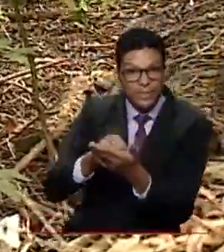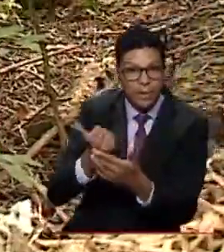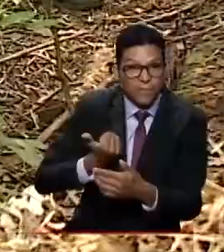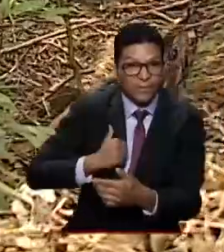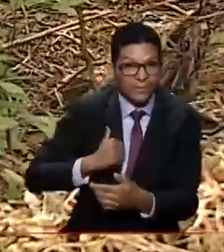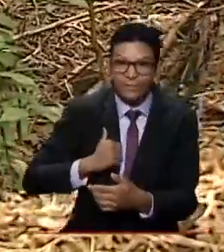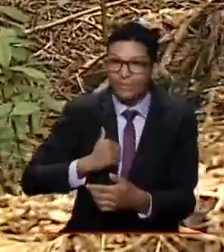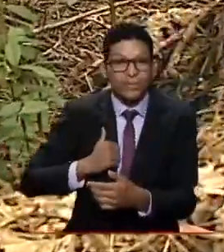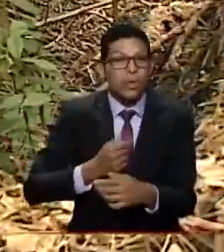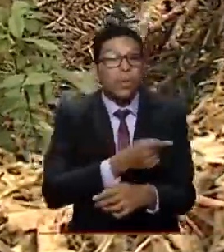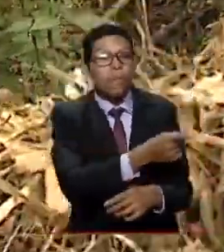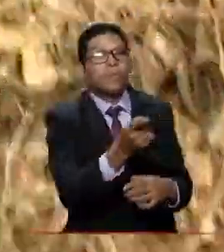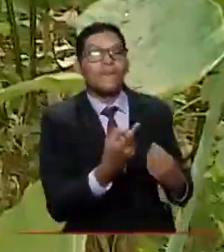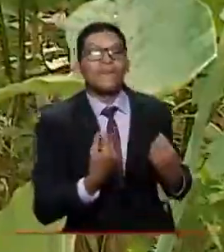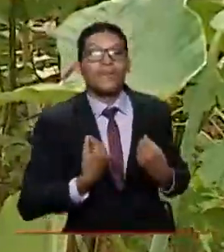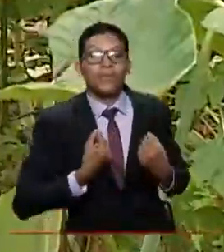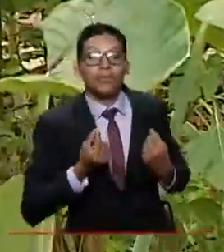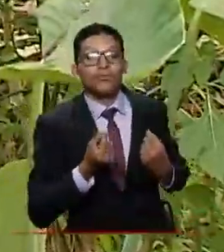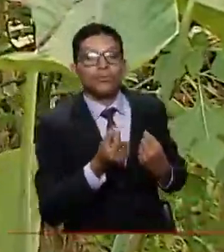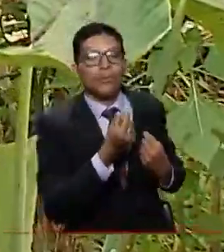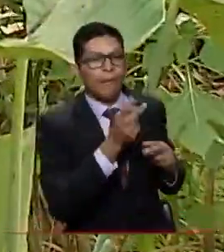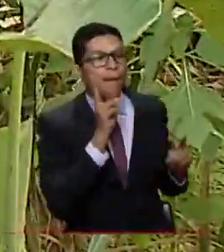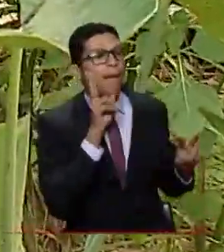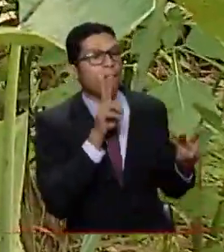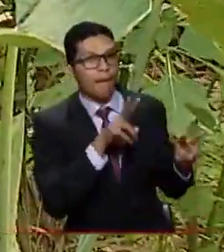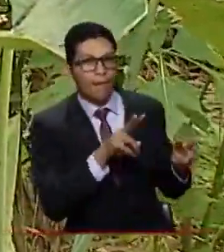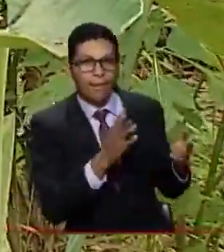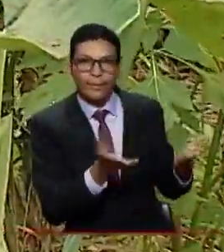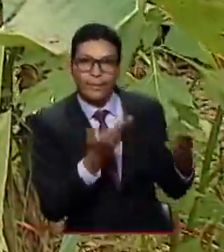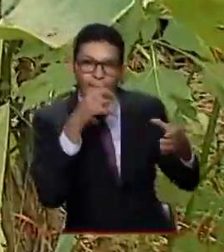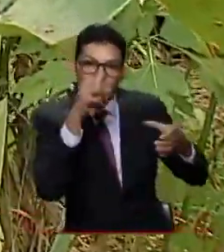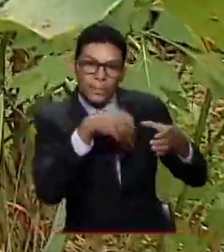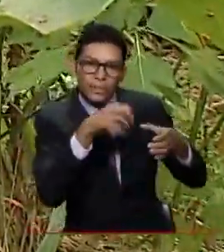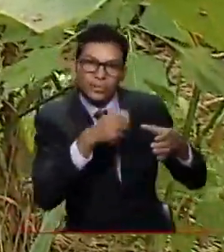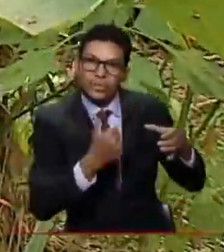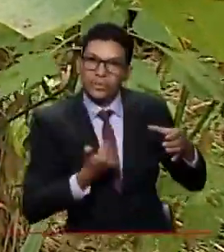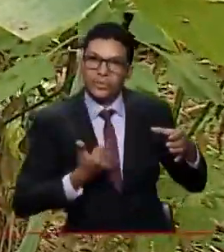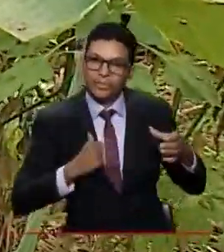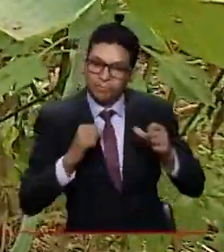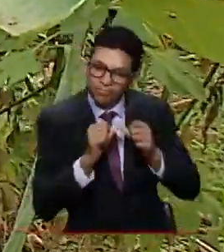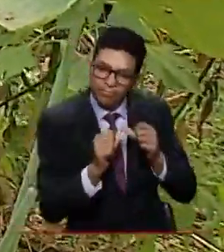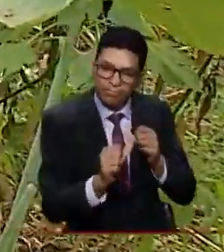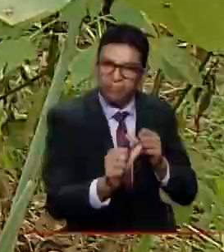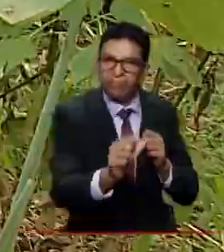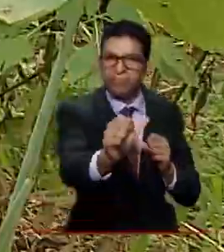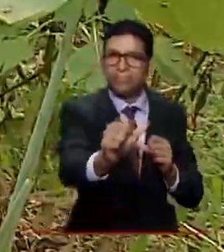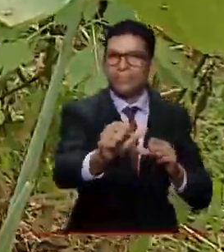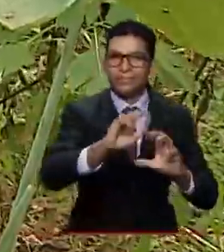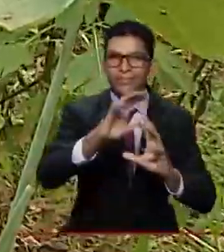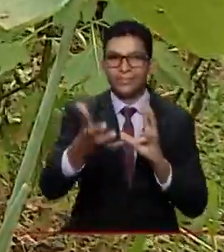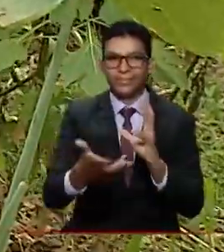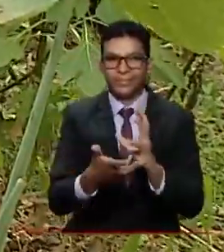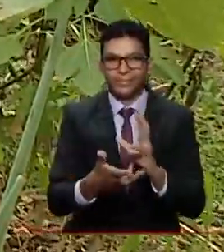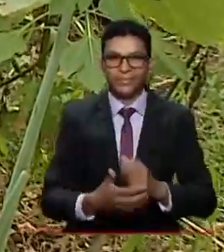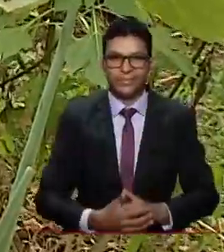ven en el adecuado aprovechamiento de los recursos naturales una manera de dejar una huella sostenible para el planeta.